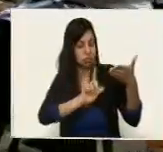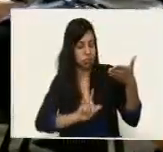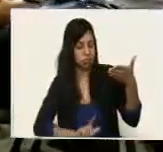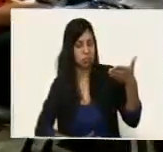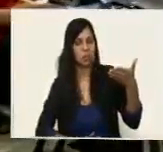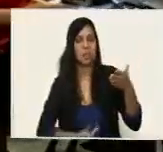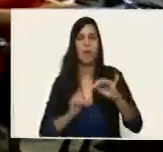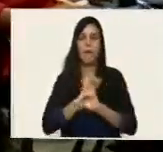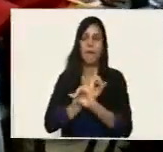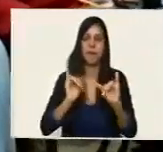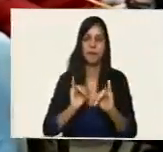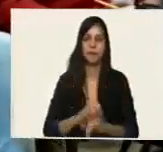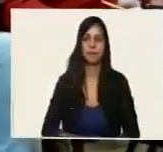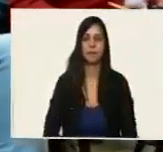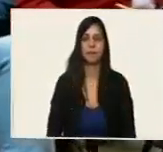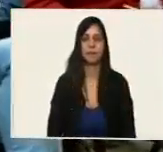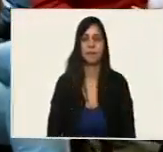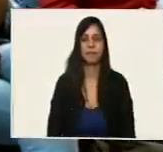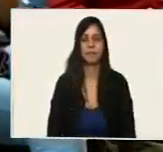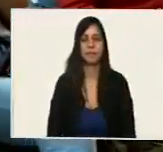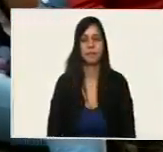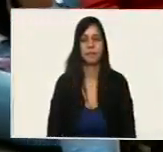todo, ciudadano presidente.